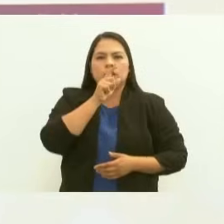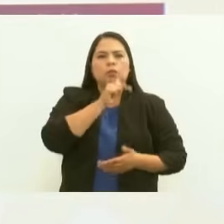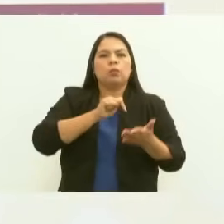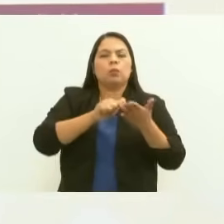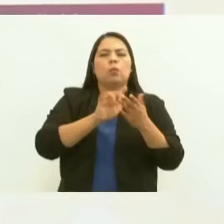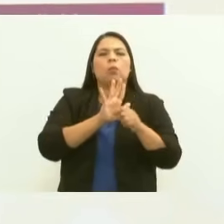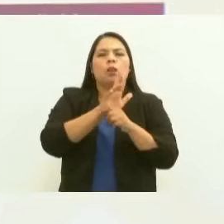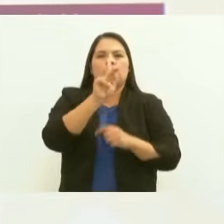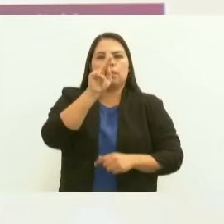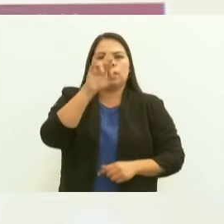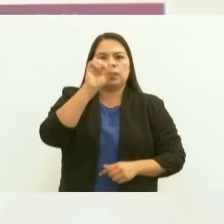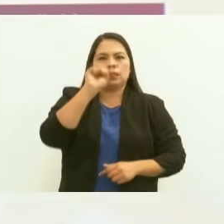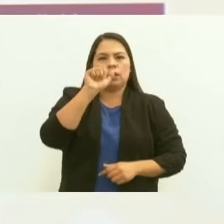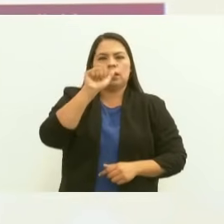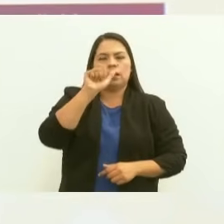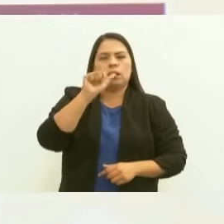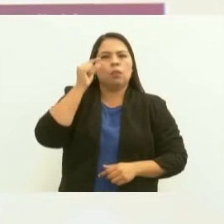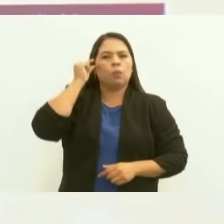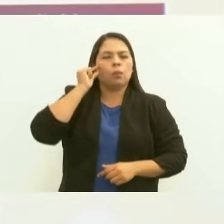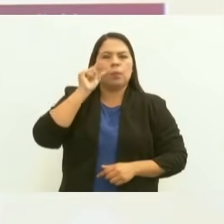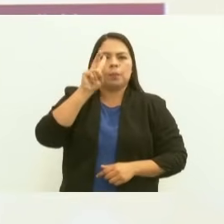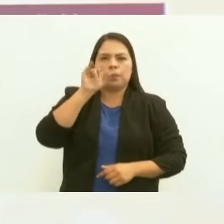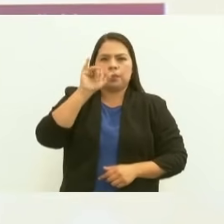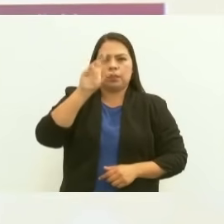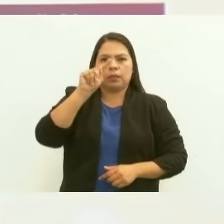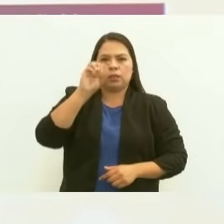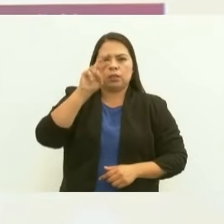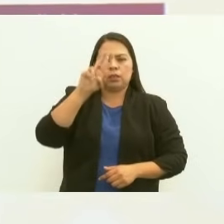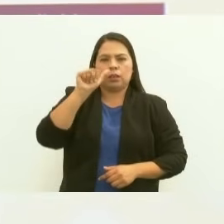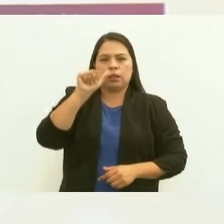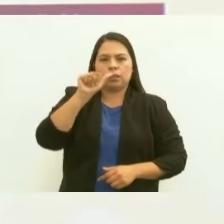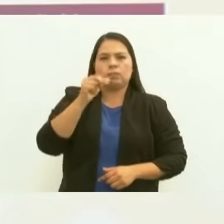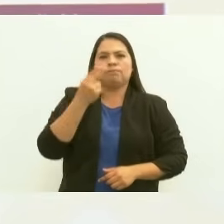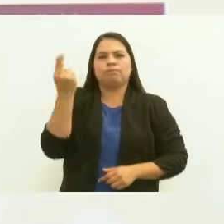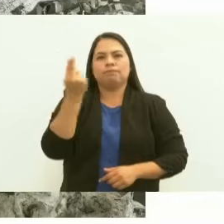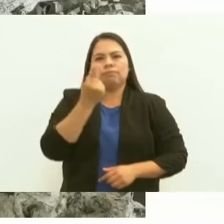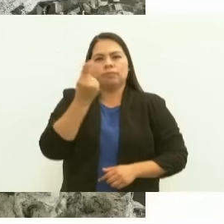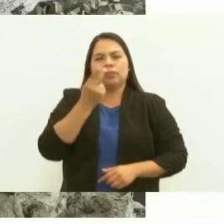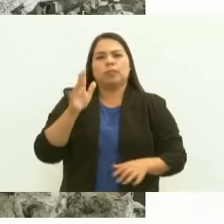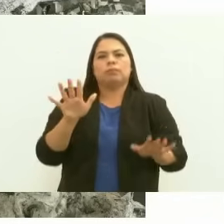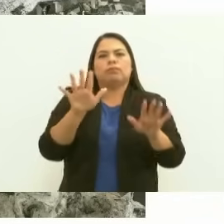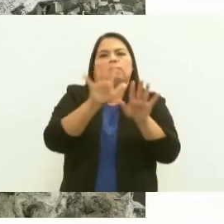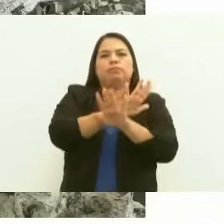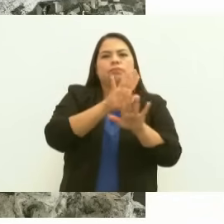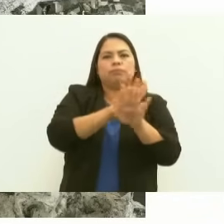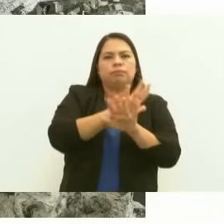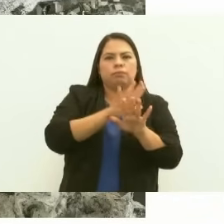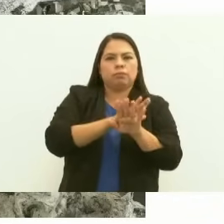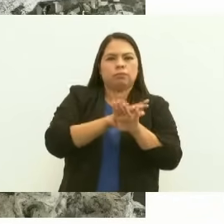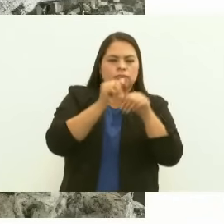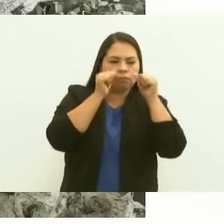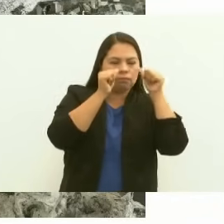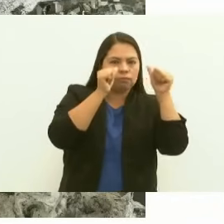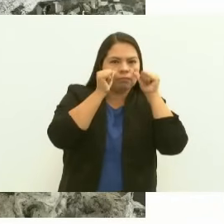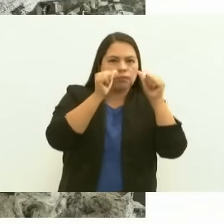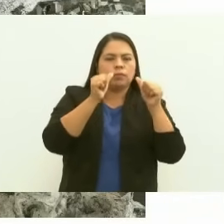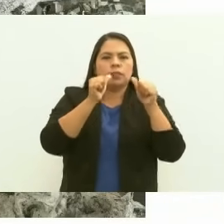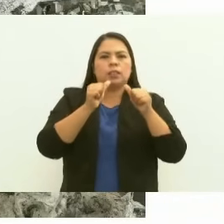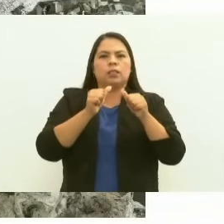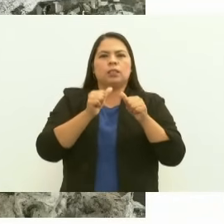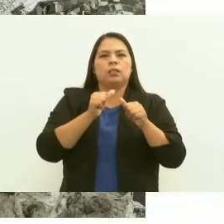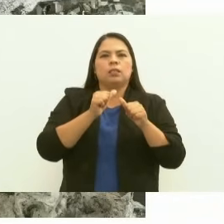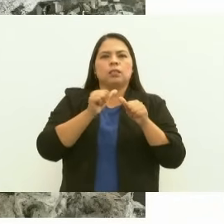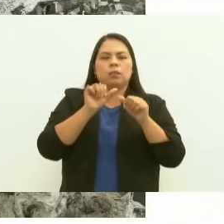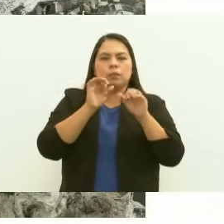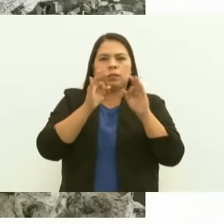Victoria, que es de buena calidad, por lo que solo requerirá de un proceso de tratamiento convencional,